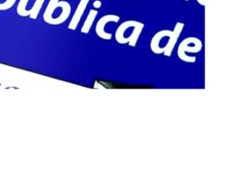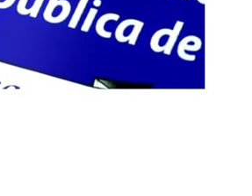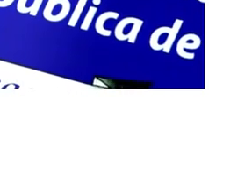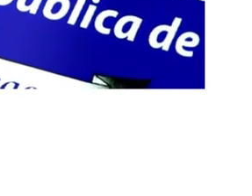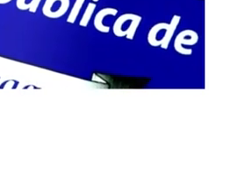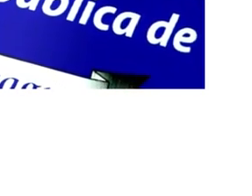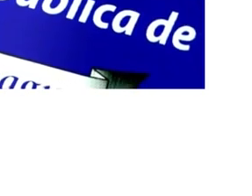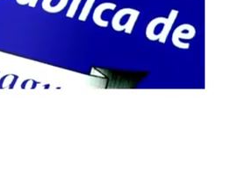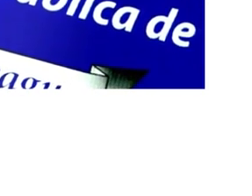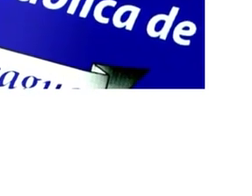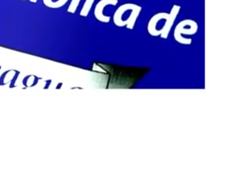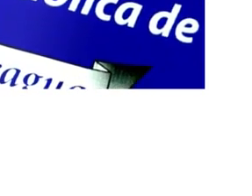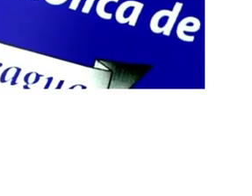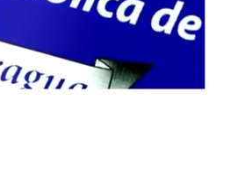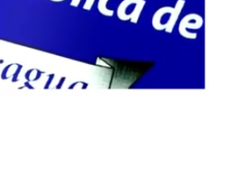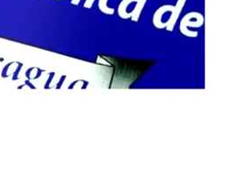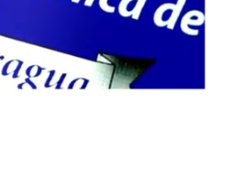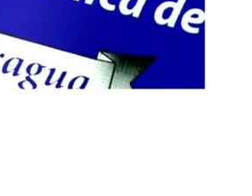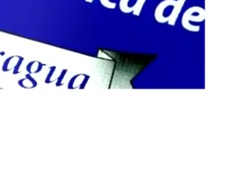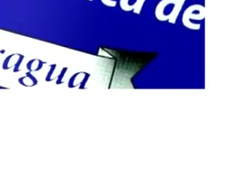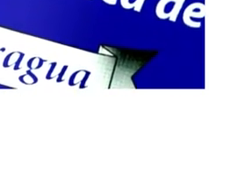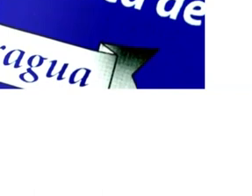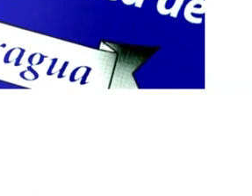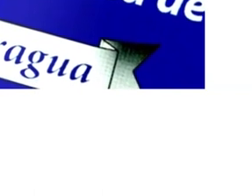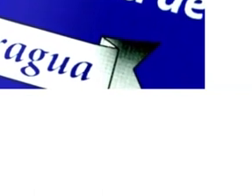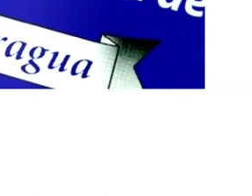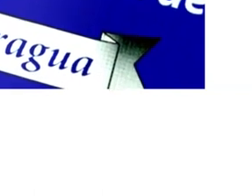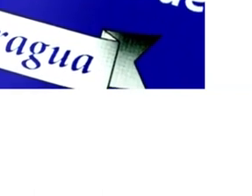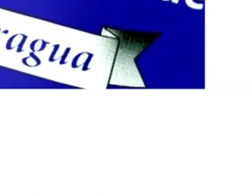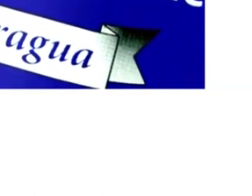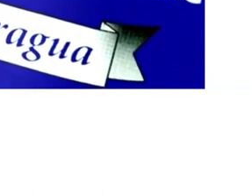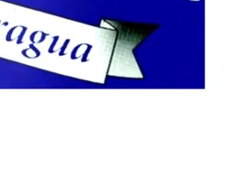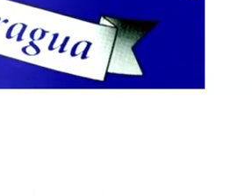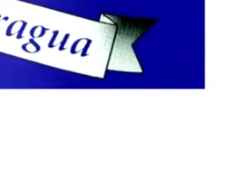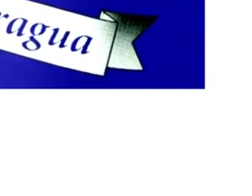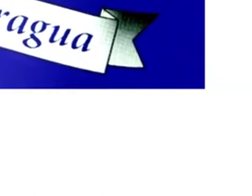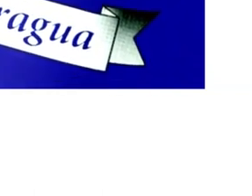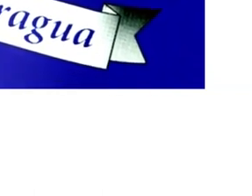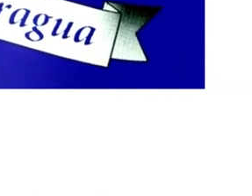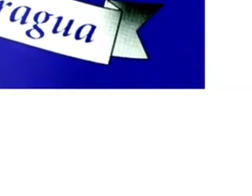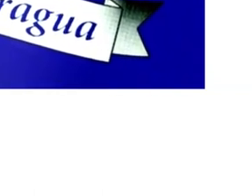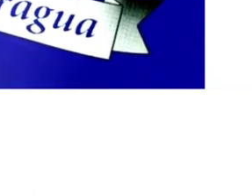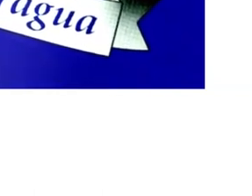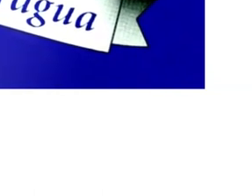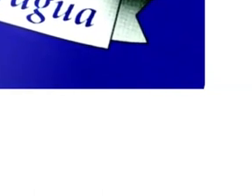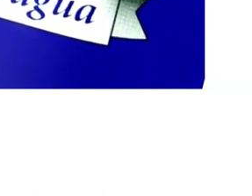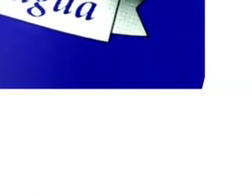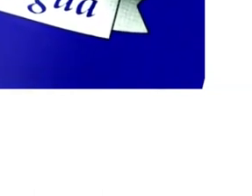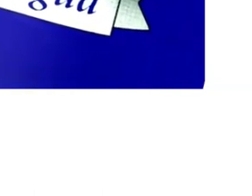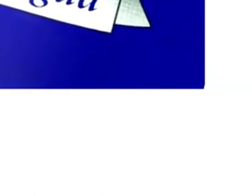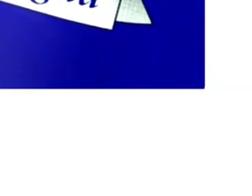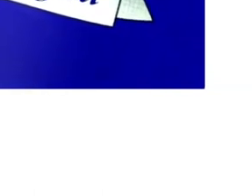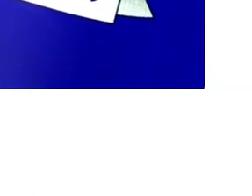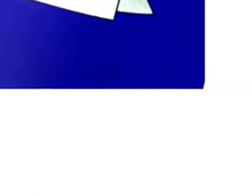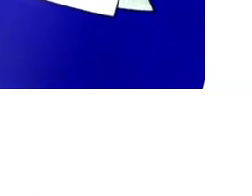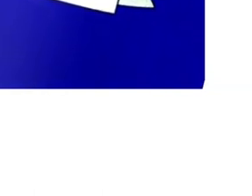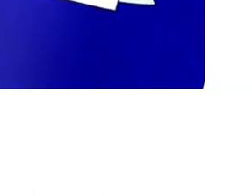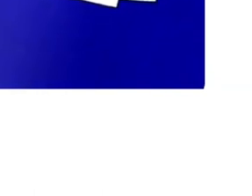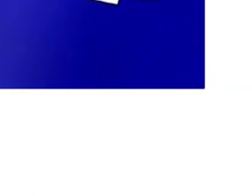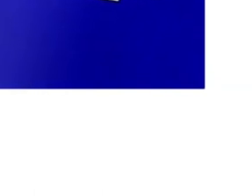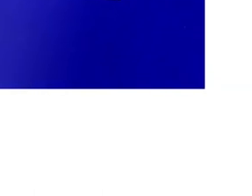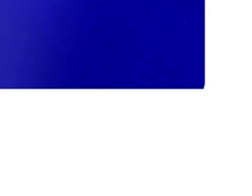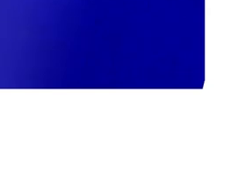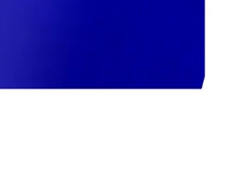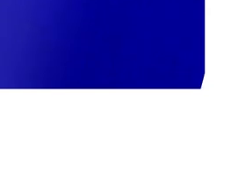109. El Estado promoverá la asociación voluntaria de los campesinos en cooperativas agrícolas, sin discriminación de sexo y